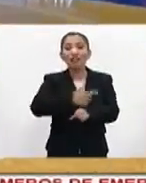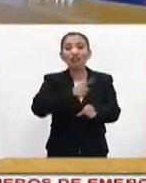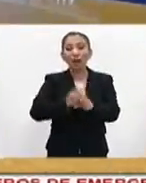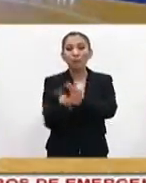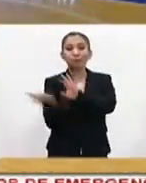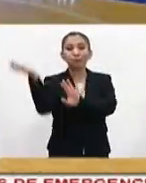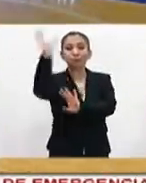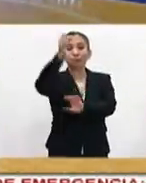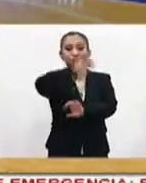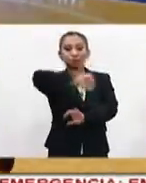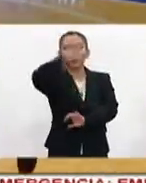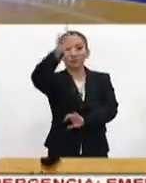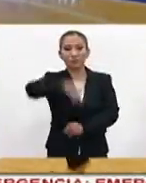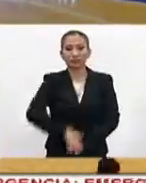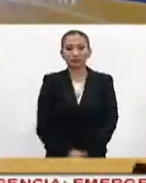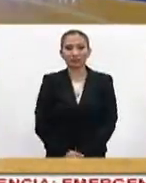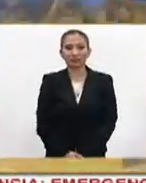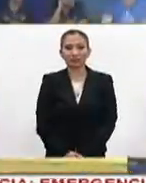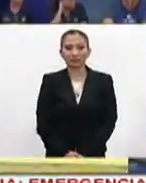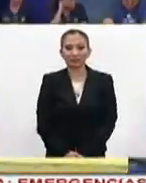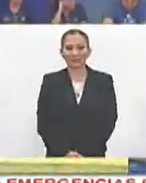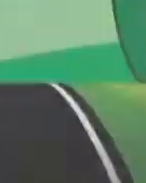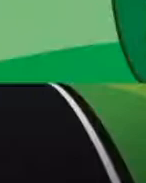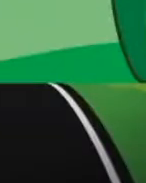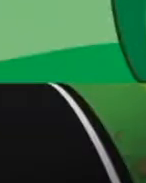de Baloncesto Profesional.